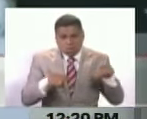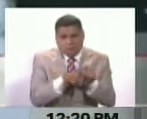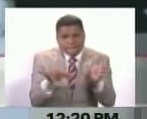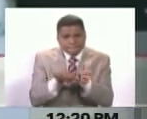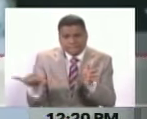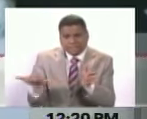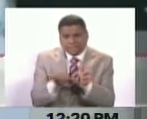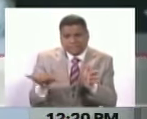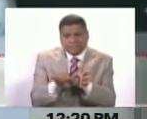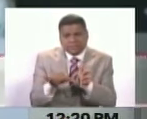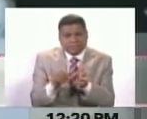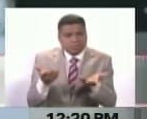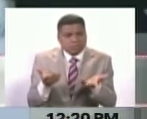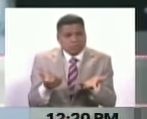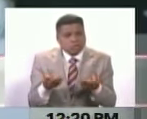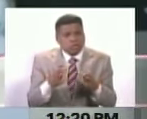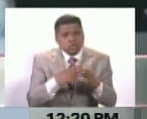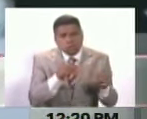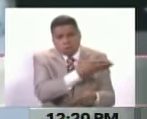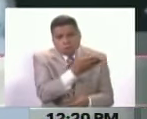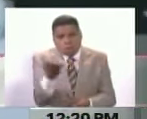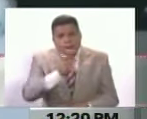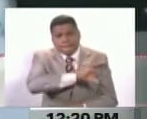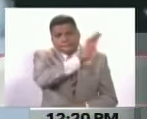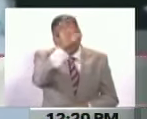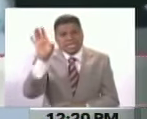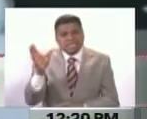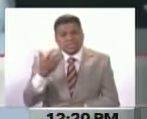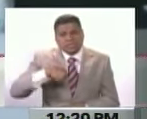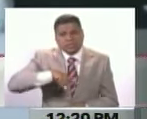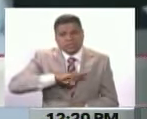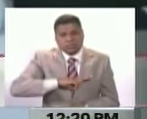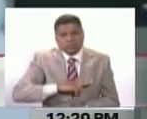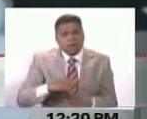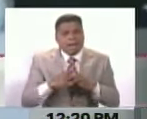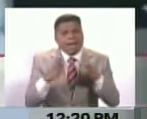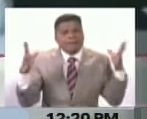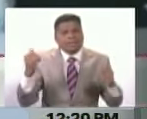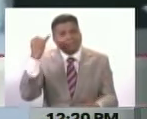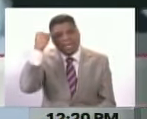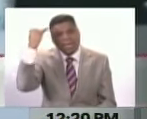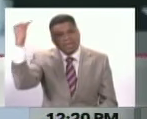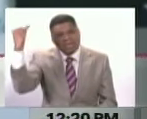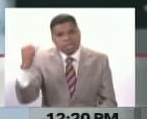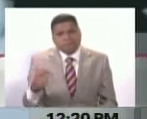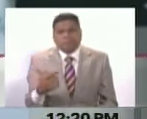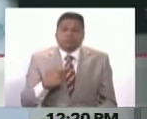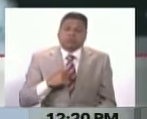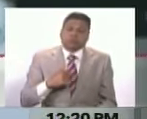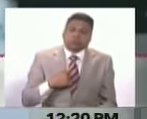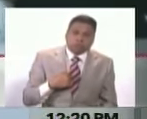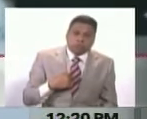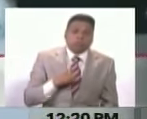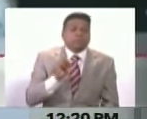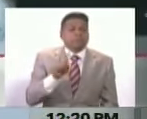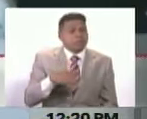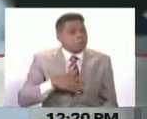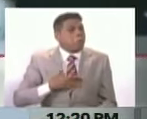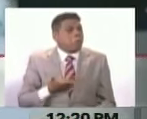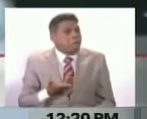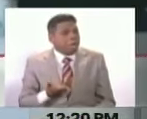todos nosotros tenemos también grandes ideales, y yo me atrevo a decir, intereses